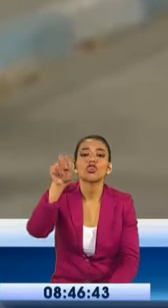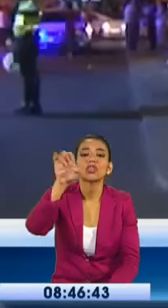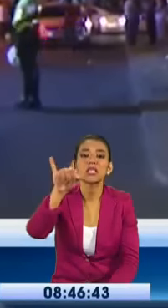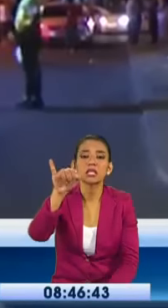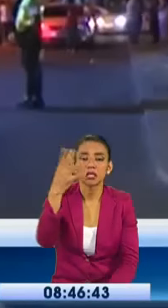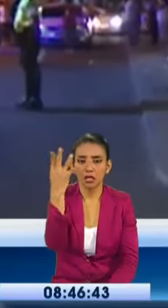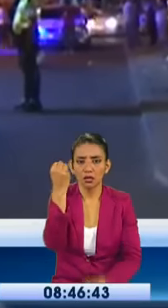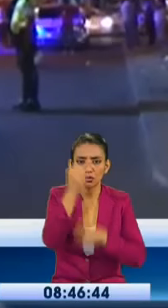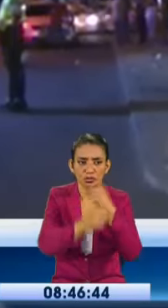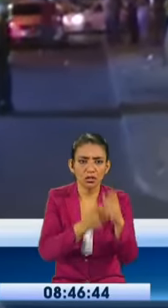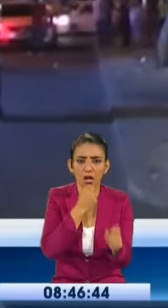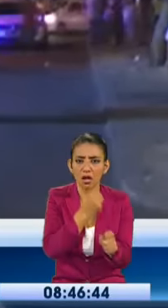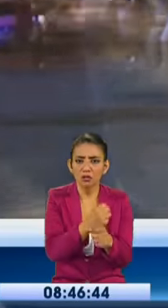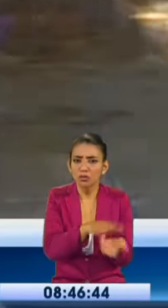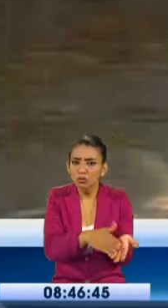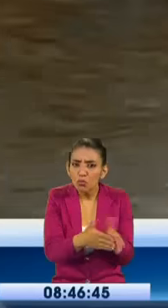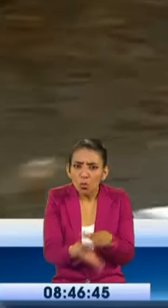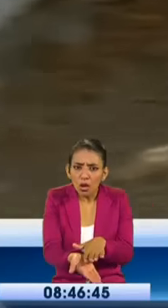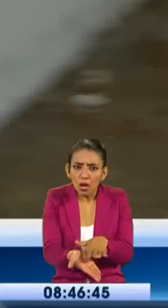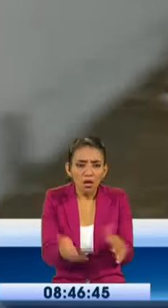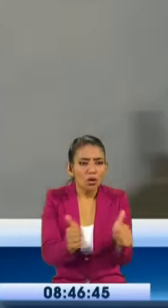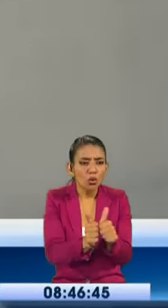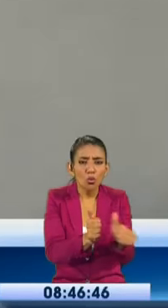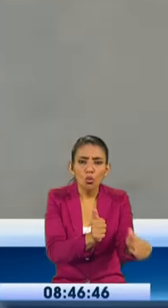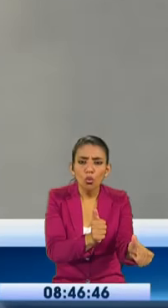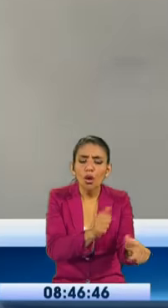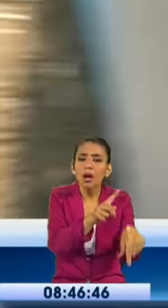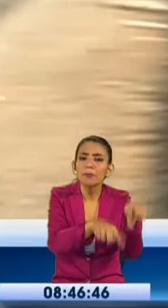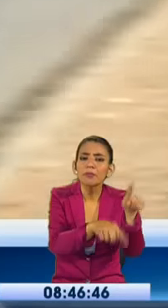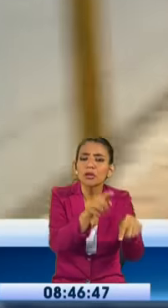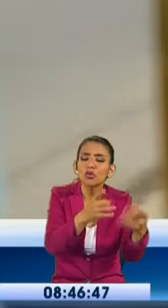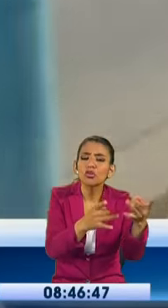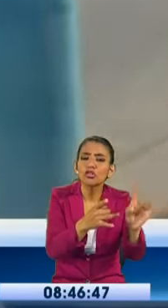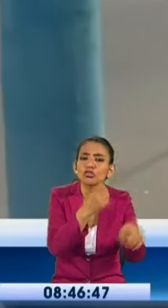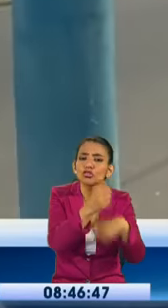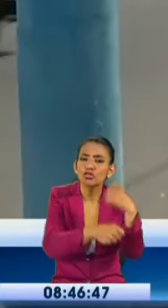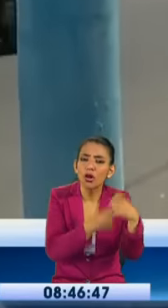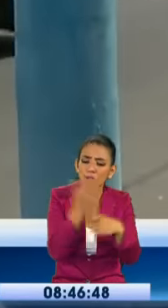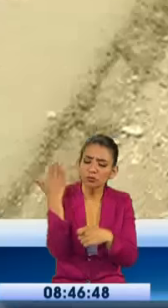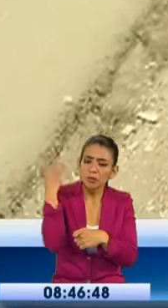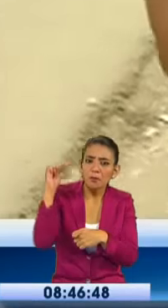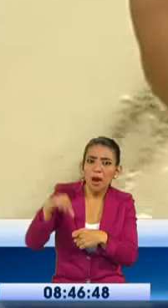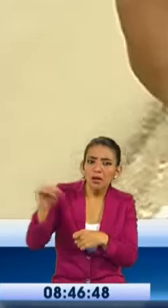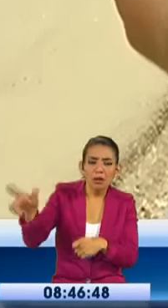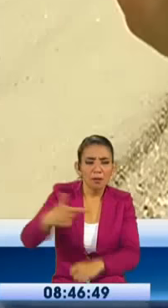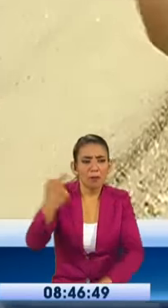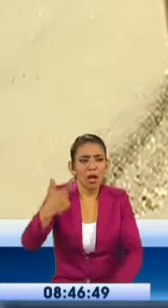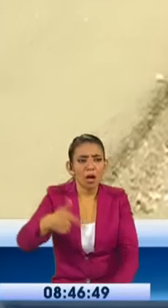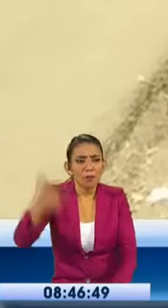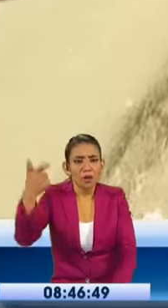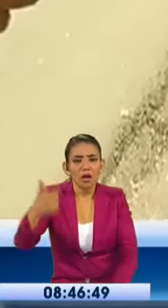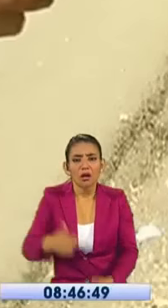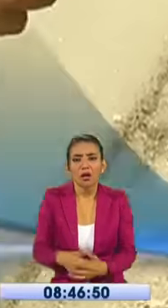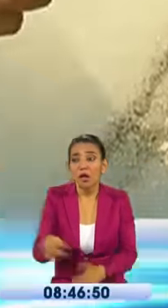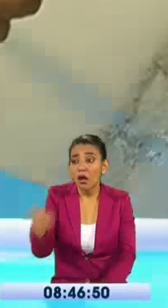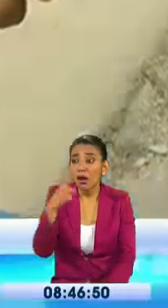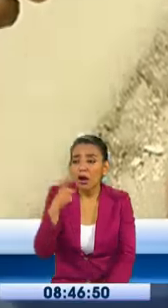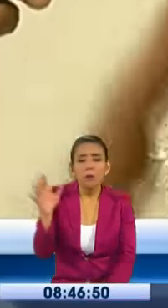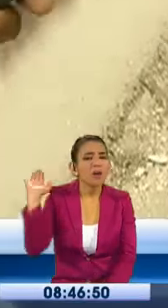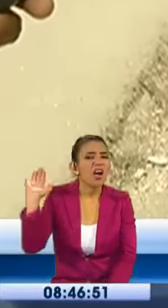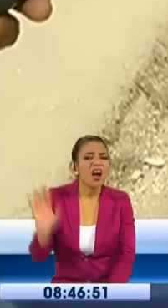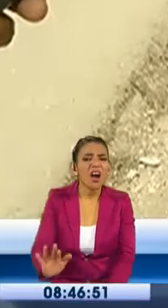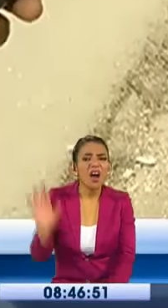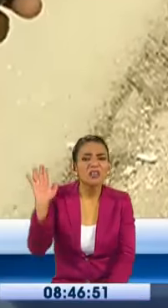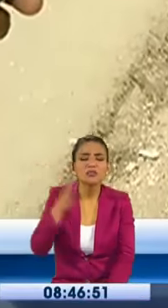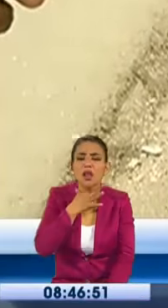años, asesinado junto a un joven de 18, el martes pasado. Él está enseñado a matar por